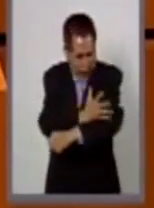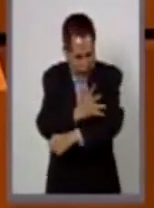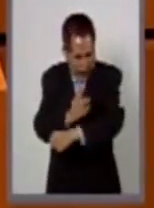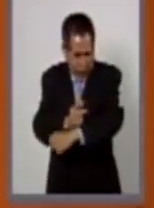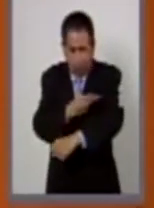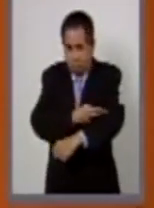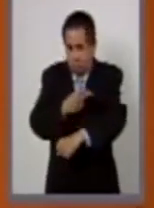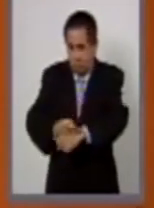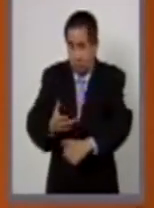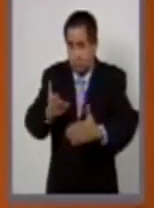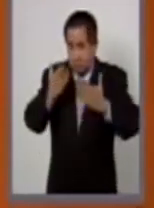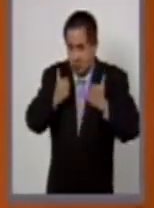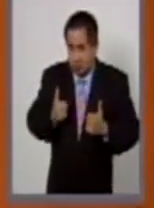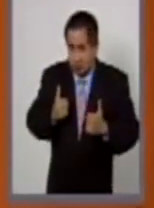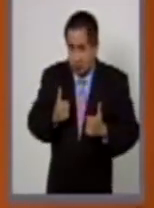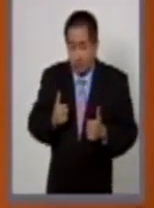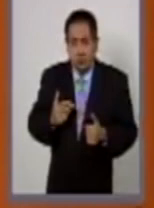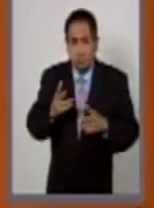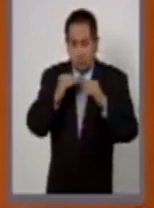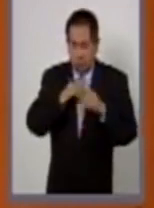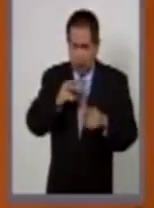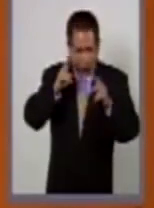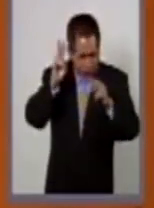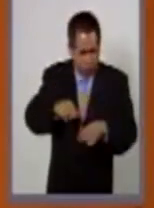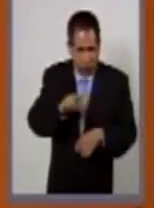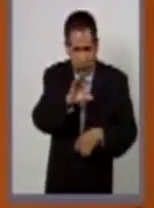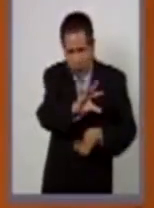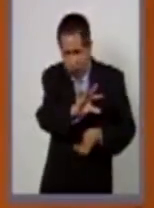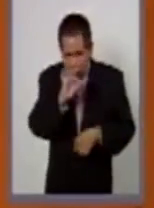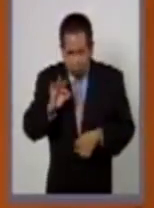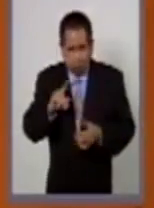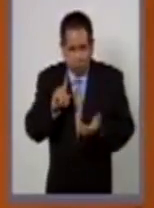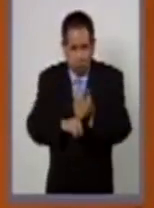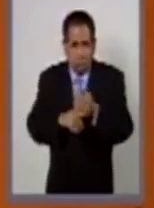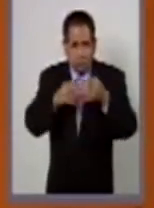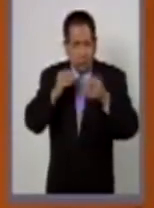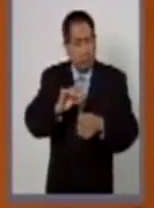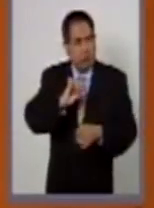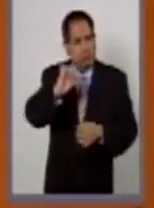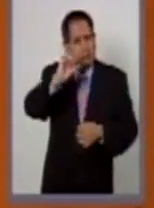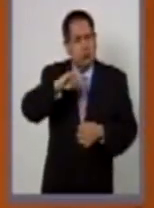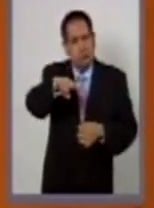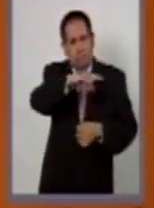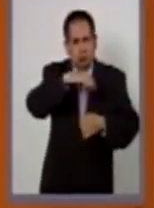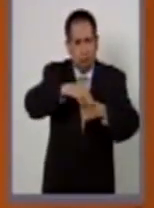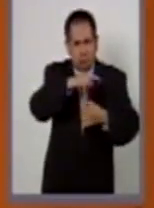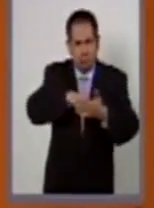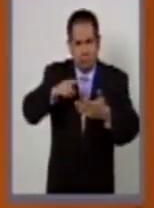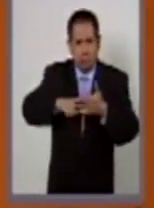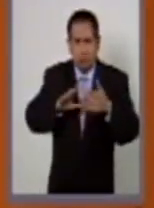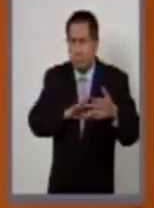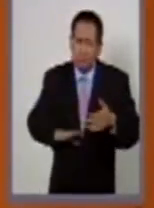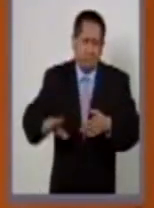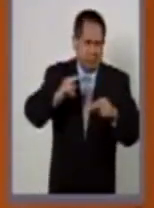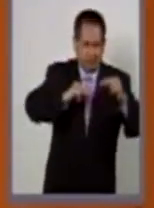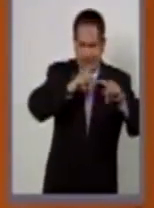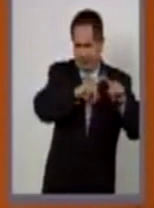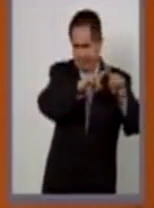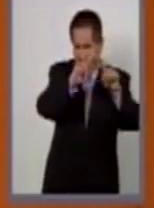honestidad y realmente una selección de los funcionarios electorales en todos los